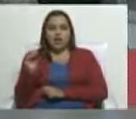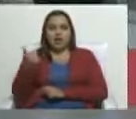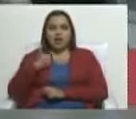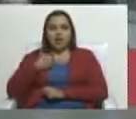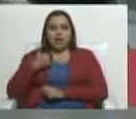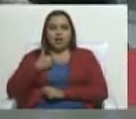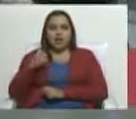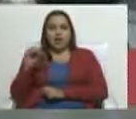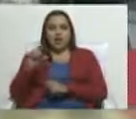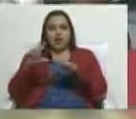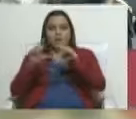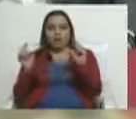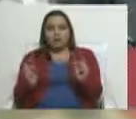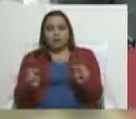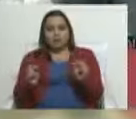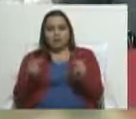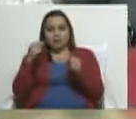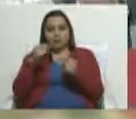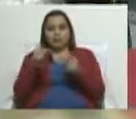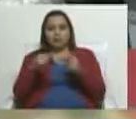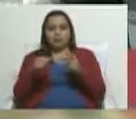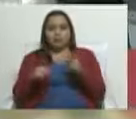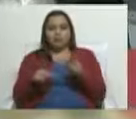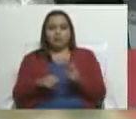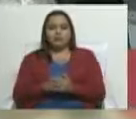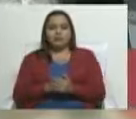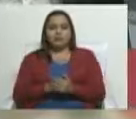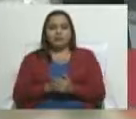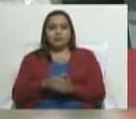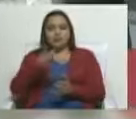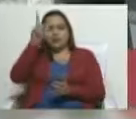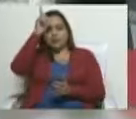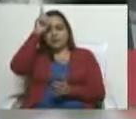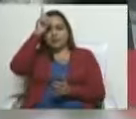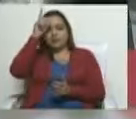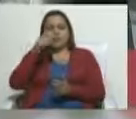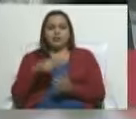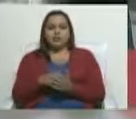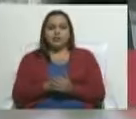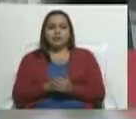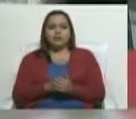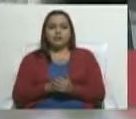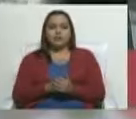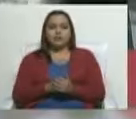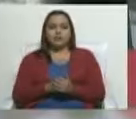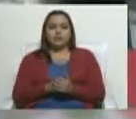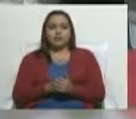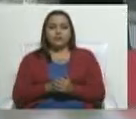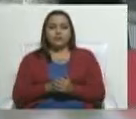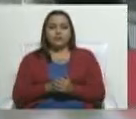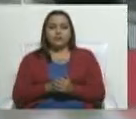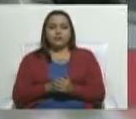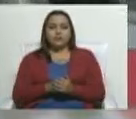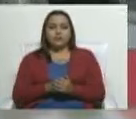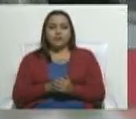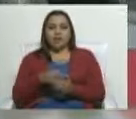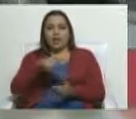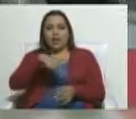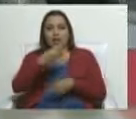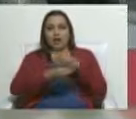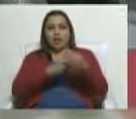estoy hablando de Japón, entre otros, ¿no? Y Alemania, ellos han venido